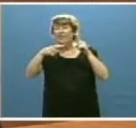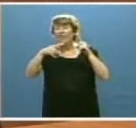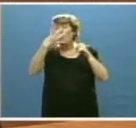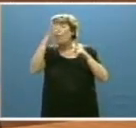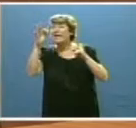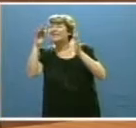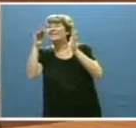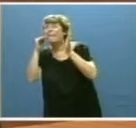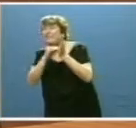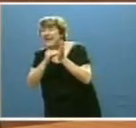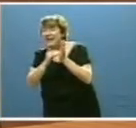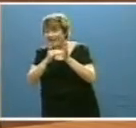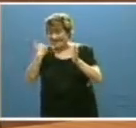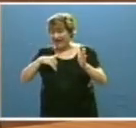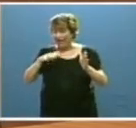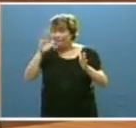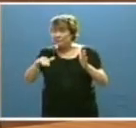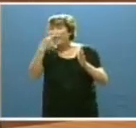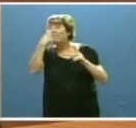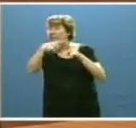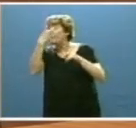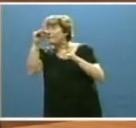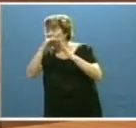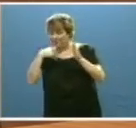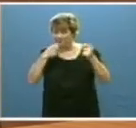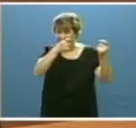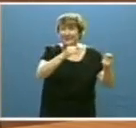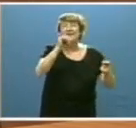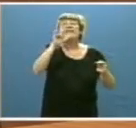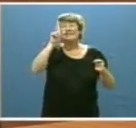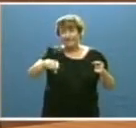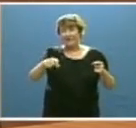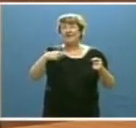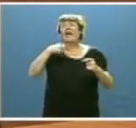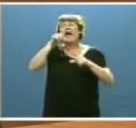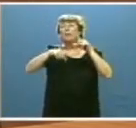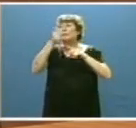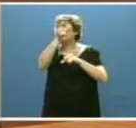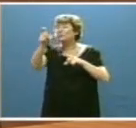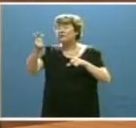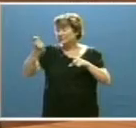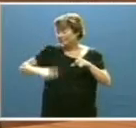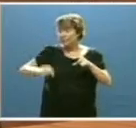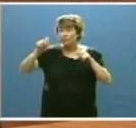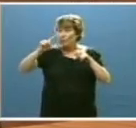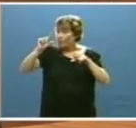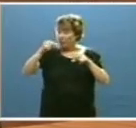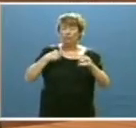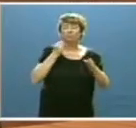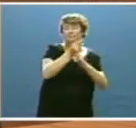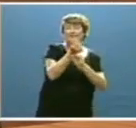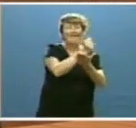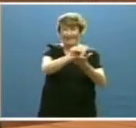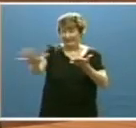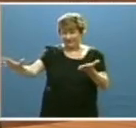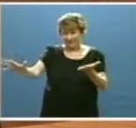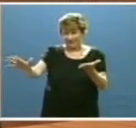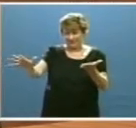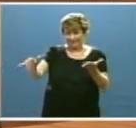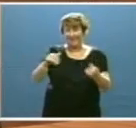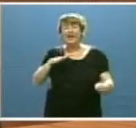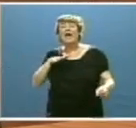comensales que lo usan y suponen la total gratuidad para las familias con menos recursos en el